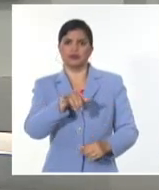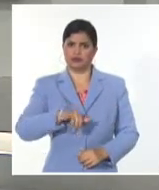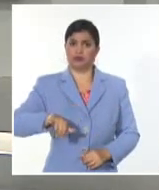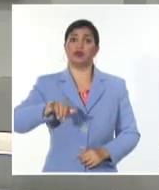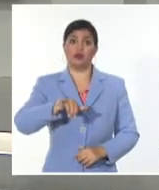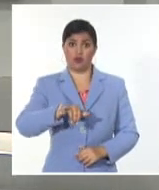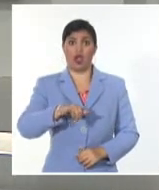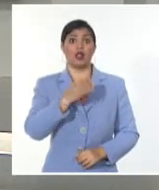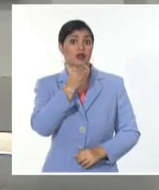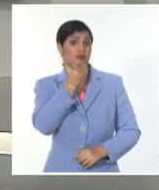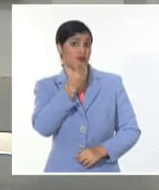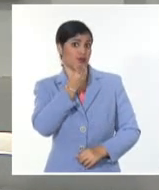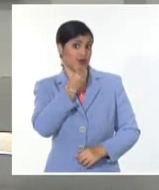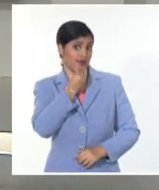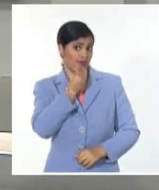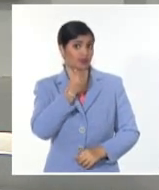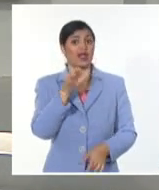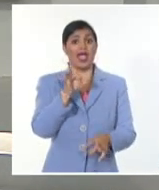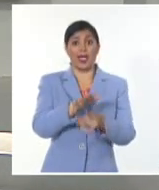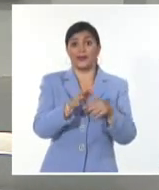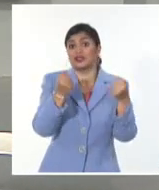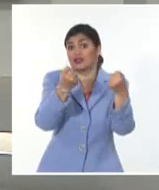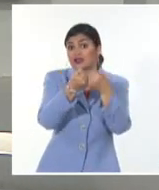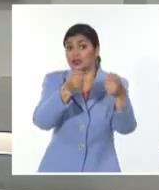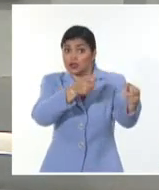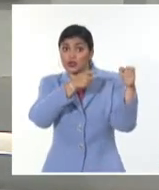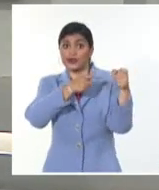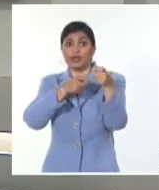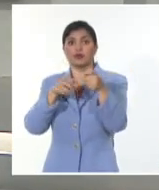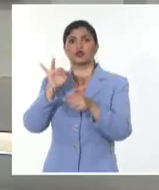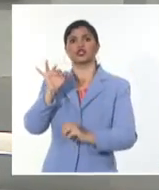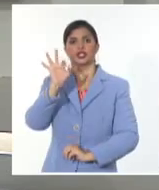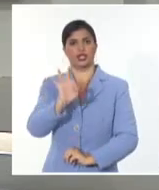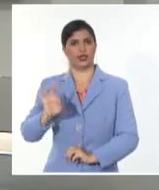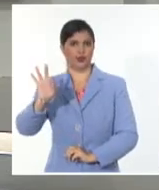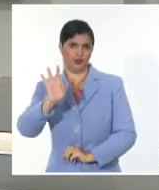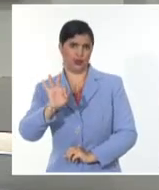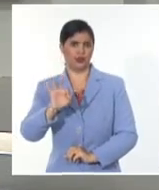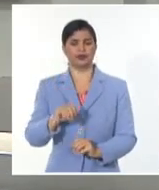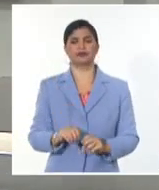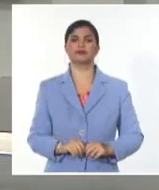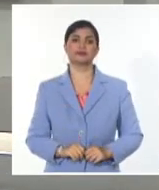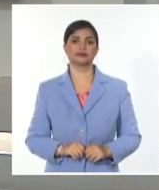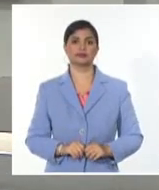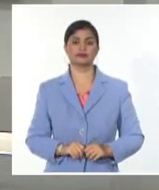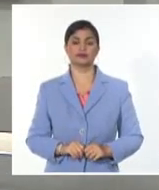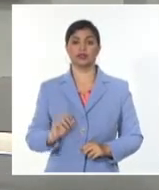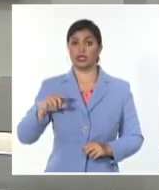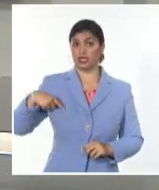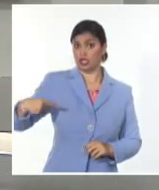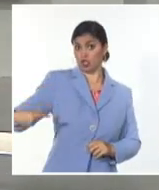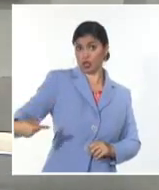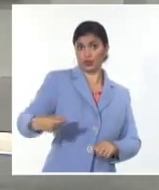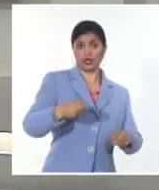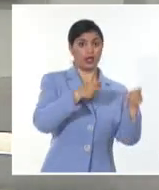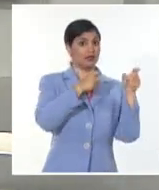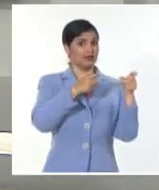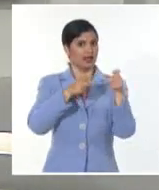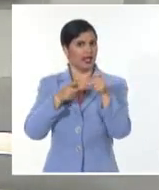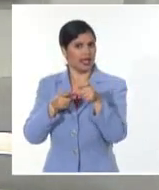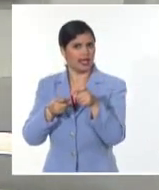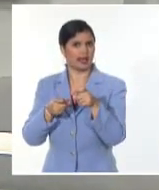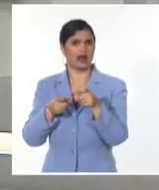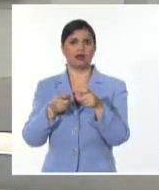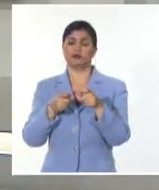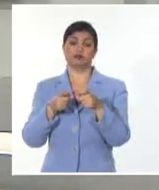por los hechos del 7 de octubre. De ahí que reconocerle el estatus sea un asunto postergado, yo diría que engavetado